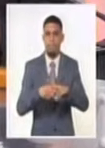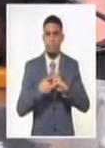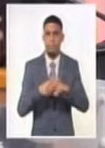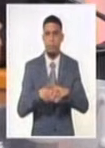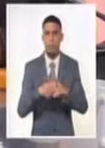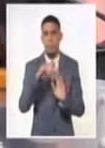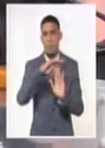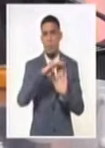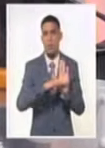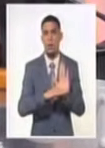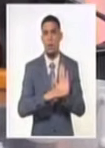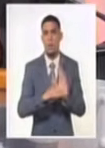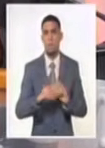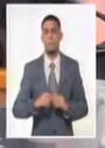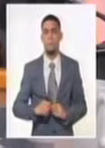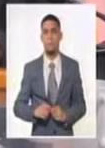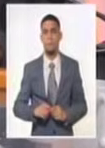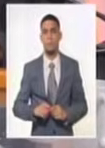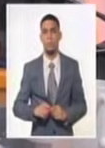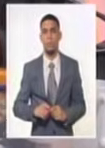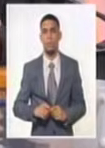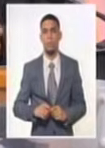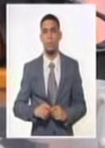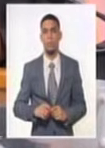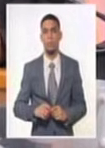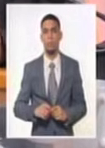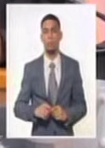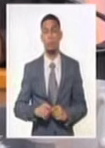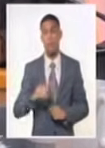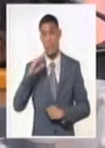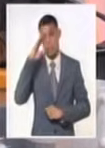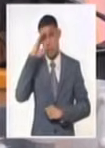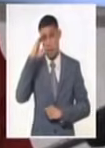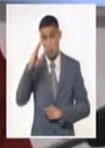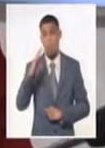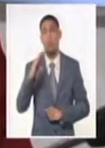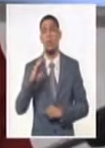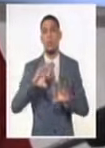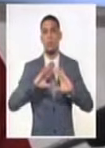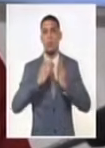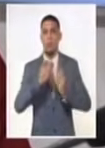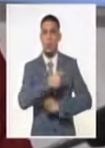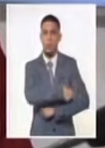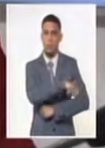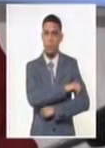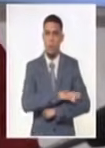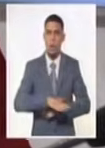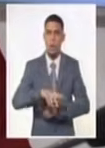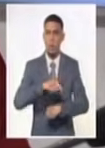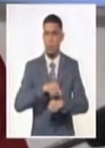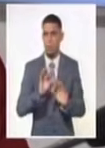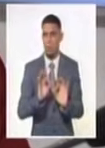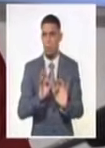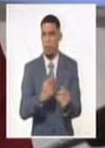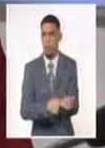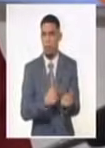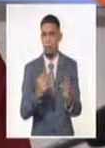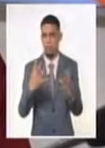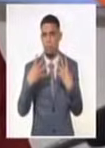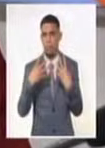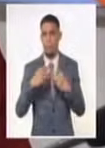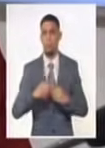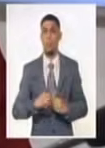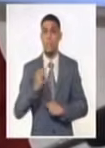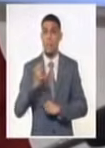queda del resto del curso escolar? También mi saludo para ti, Randy, y para todos los que siguen la mesa, como siempre